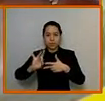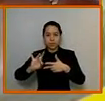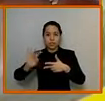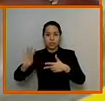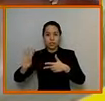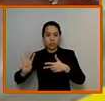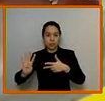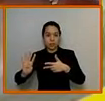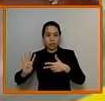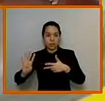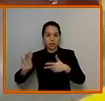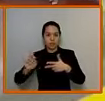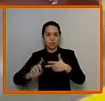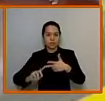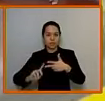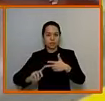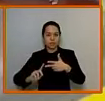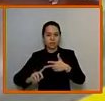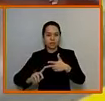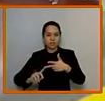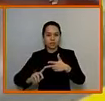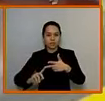84, tercer y decisivo número.